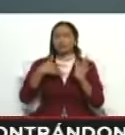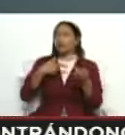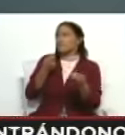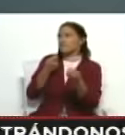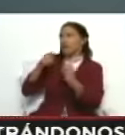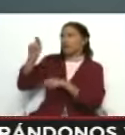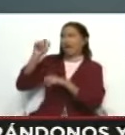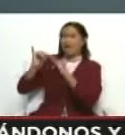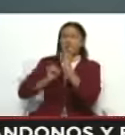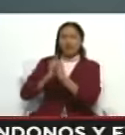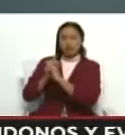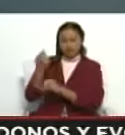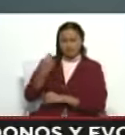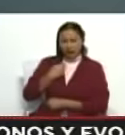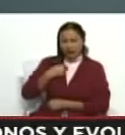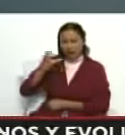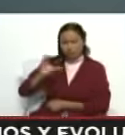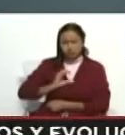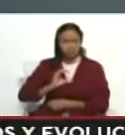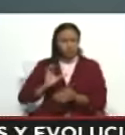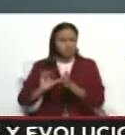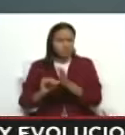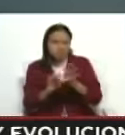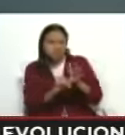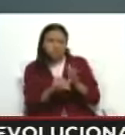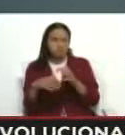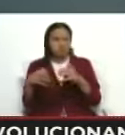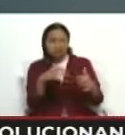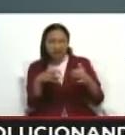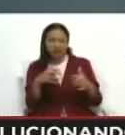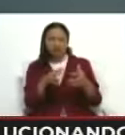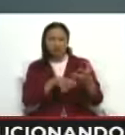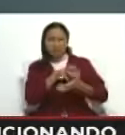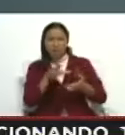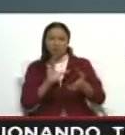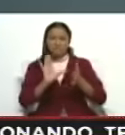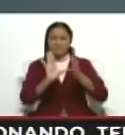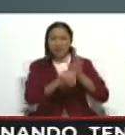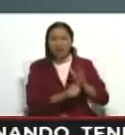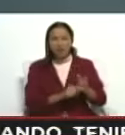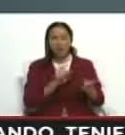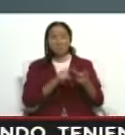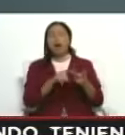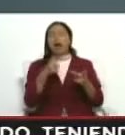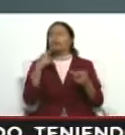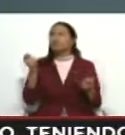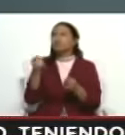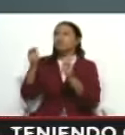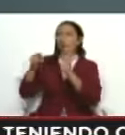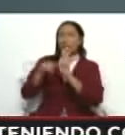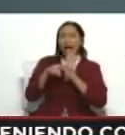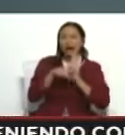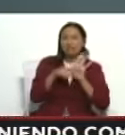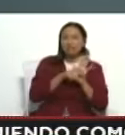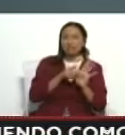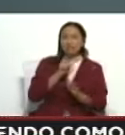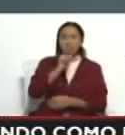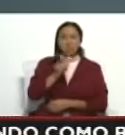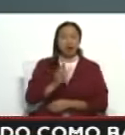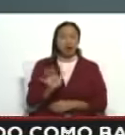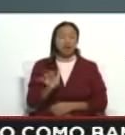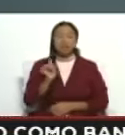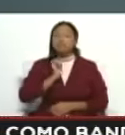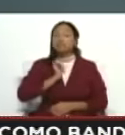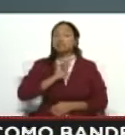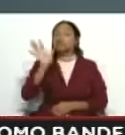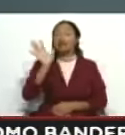para promover terrorismo, conspiración y guerra, para robar, para desfalcar, sea quien fuese, ahí